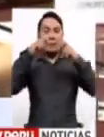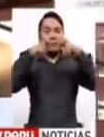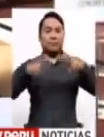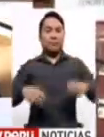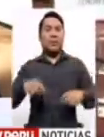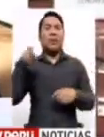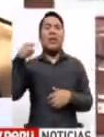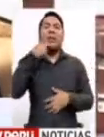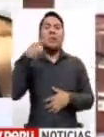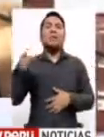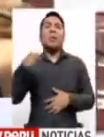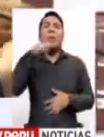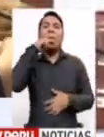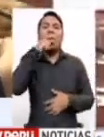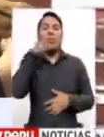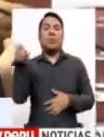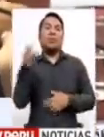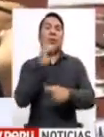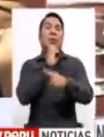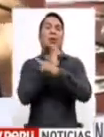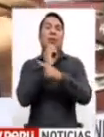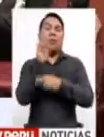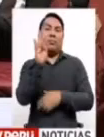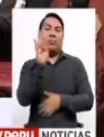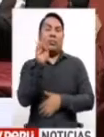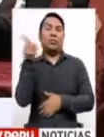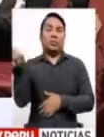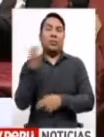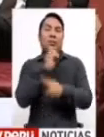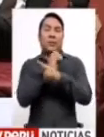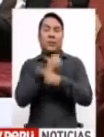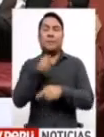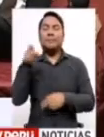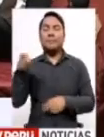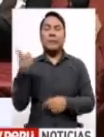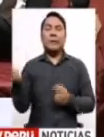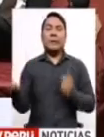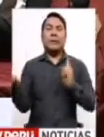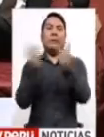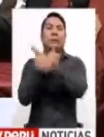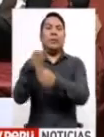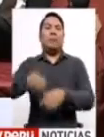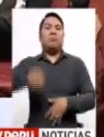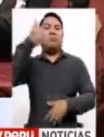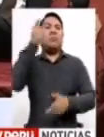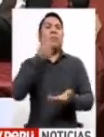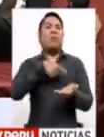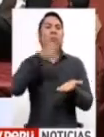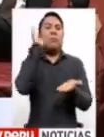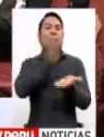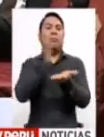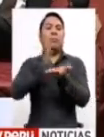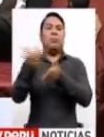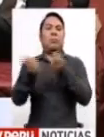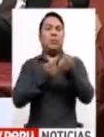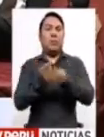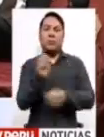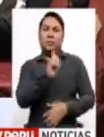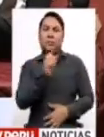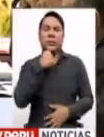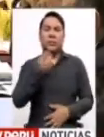usurpación de funciones de la ex primera dama. El congresista Segundo Tapia pidió que pase de testigo a la condición de